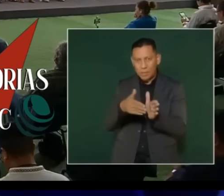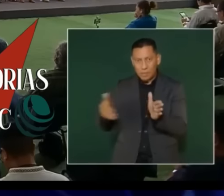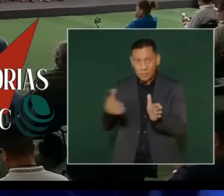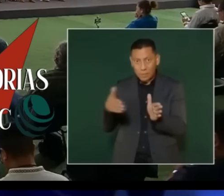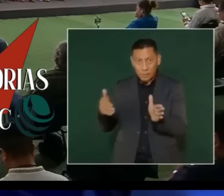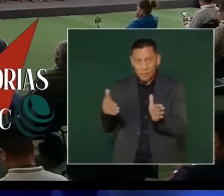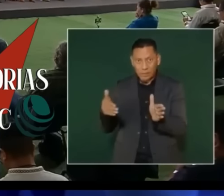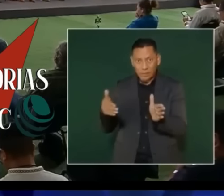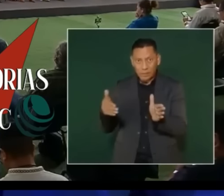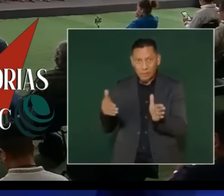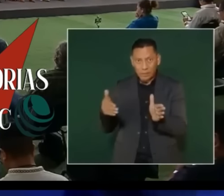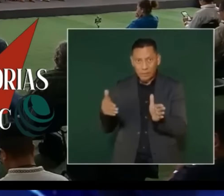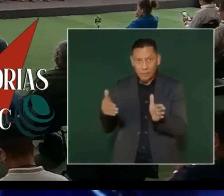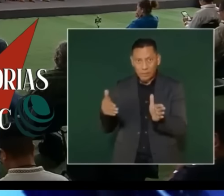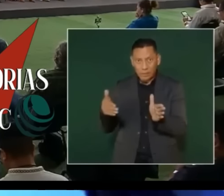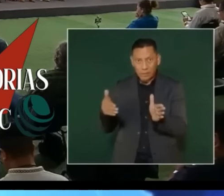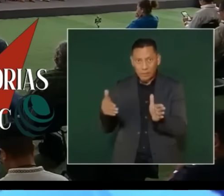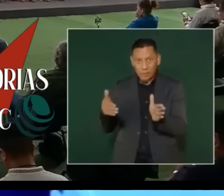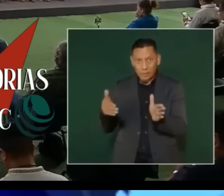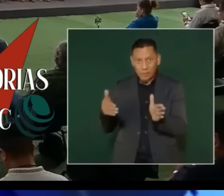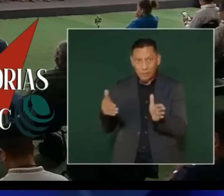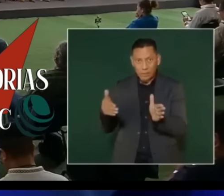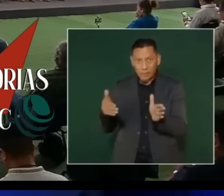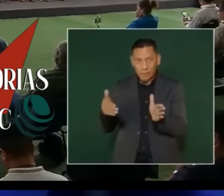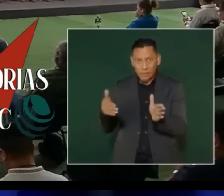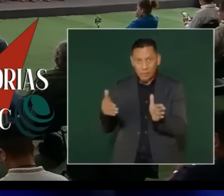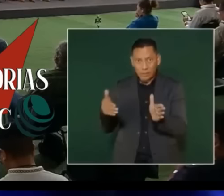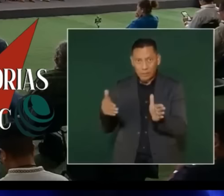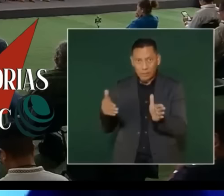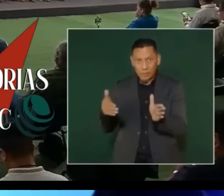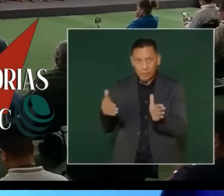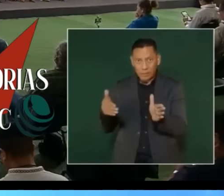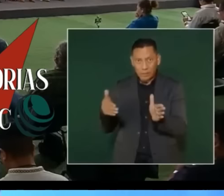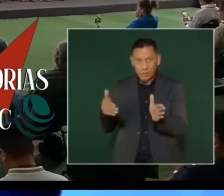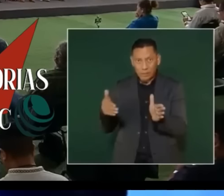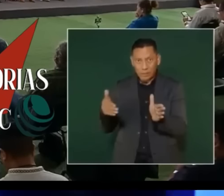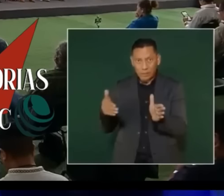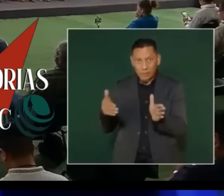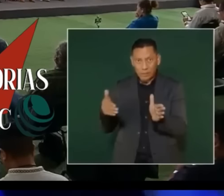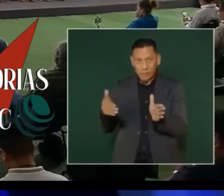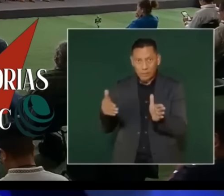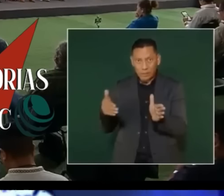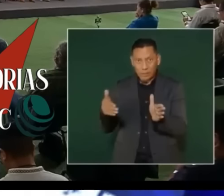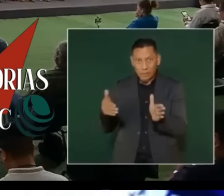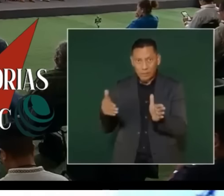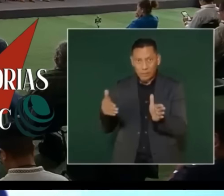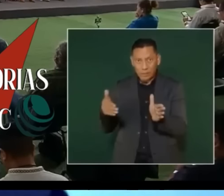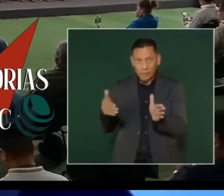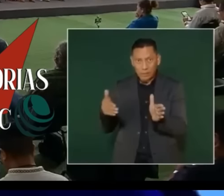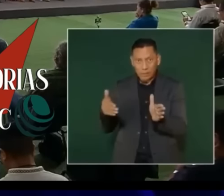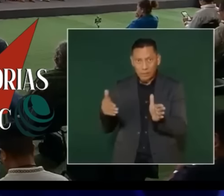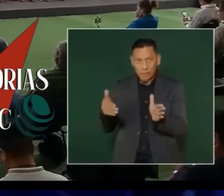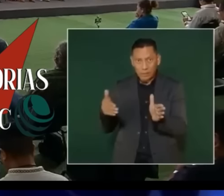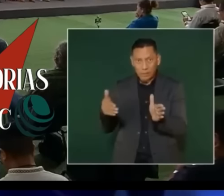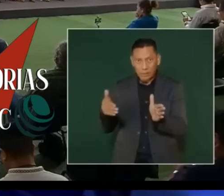nos impide la ley electoral. Ojo, los registros fueron en diciembre, pero también durante una semana de enero y aplica